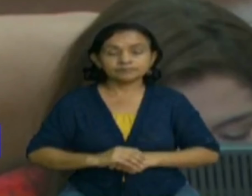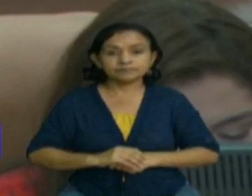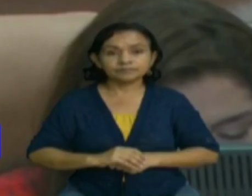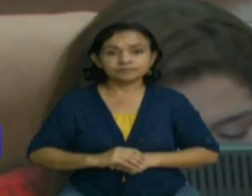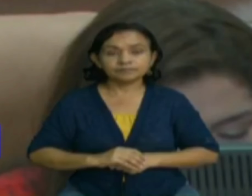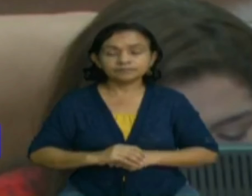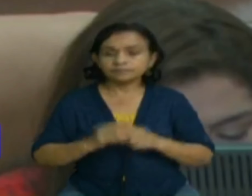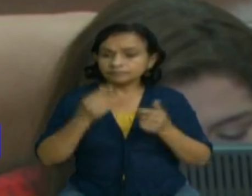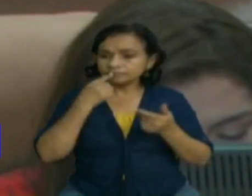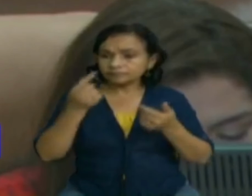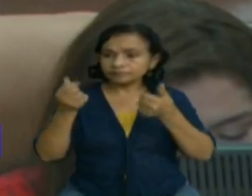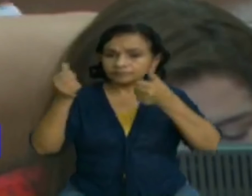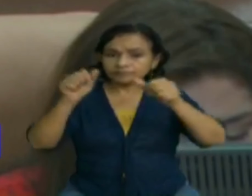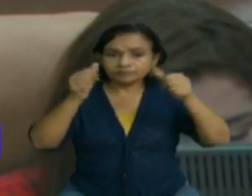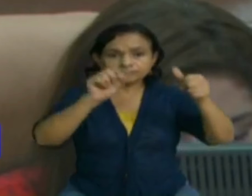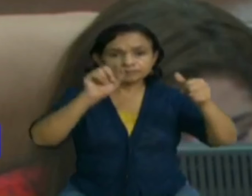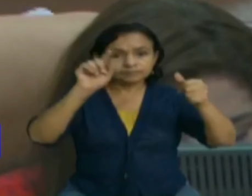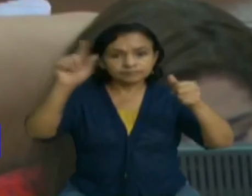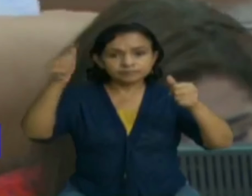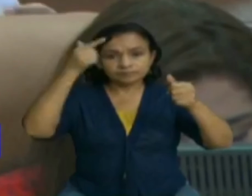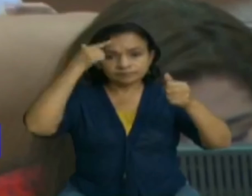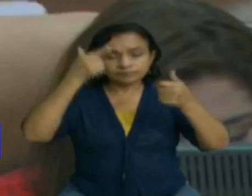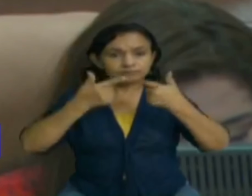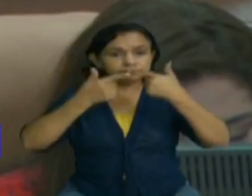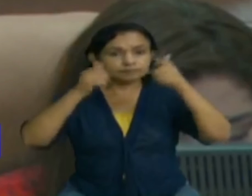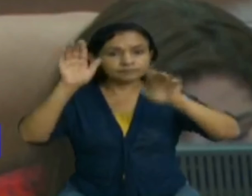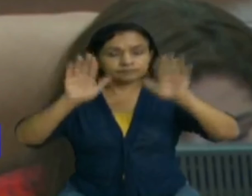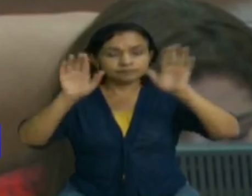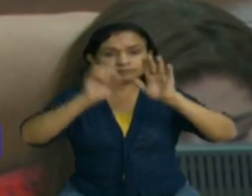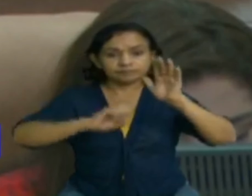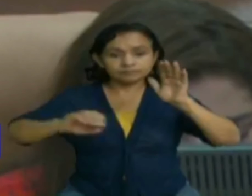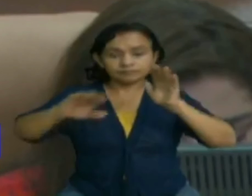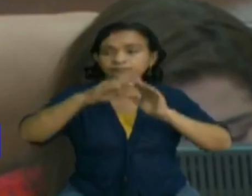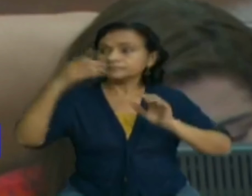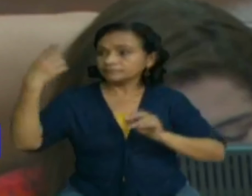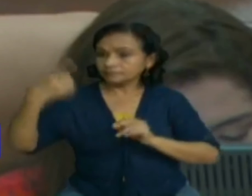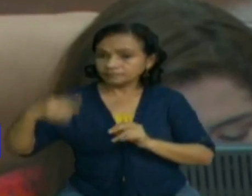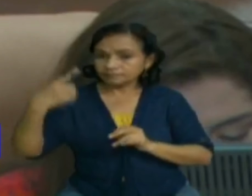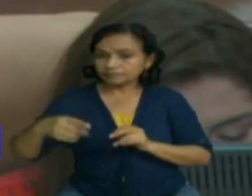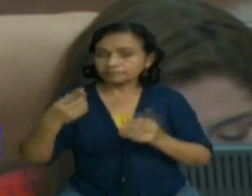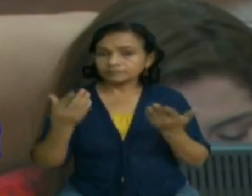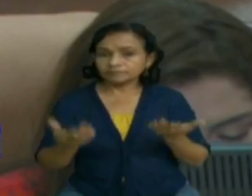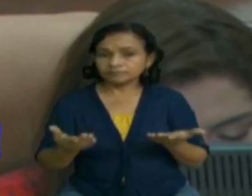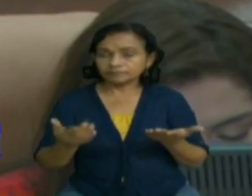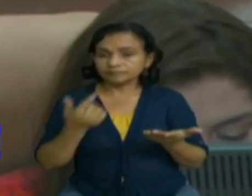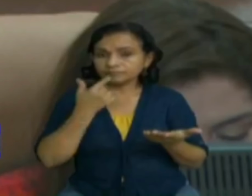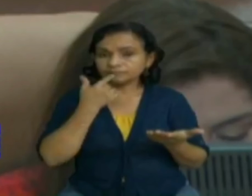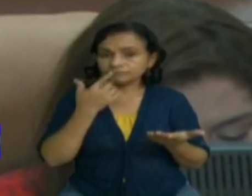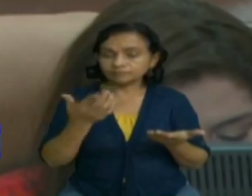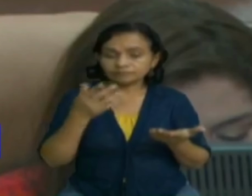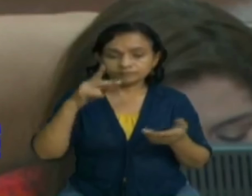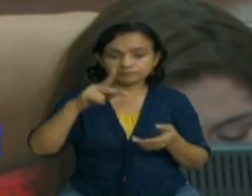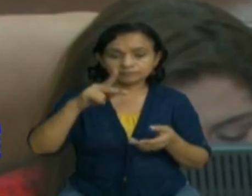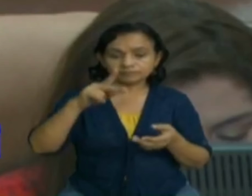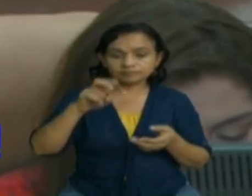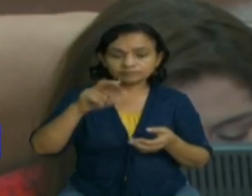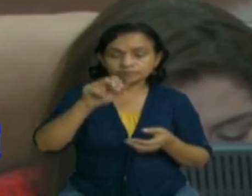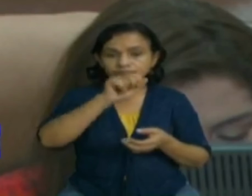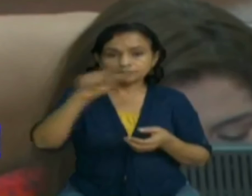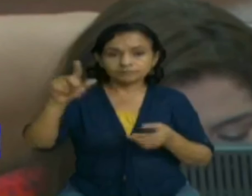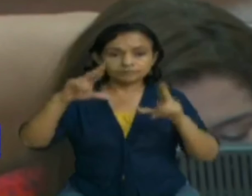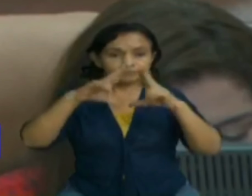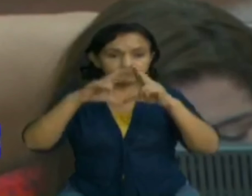Se consolida el Estado democrático y social de derecho, porque el proceso penal nicaragüense se